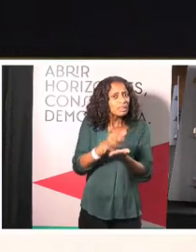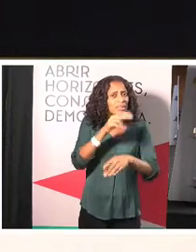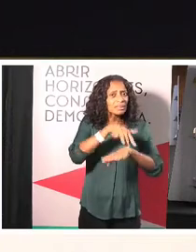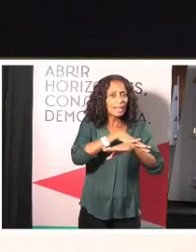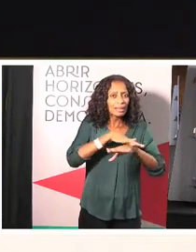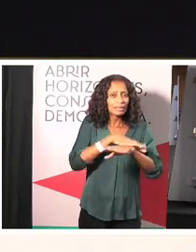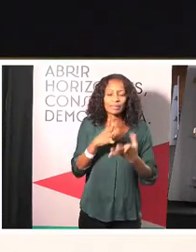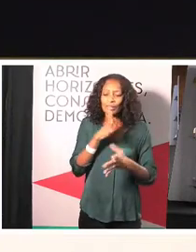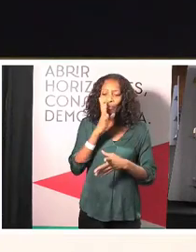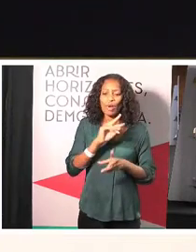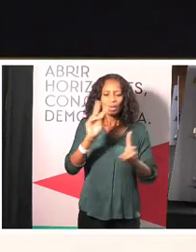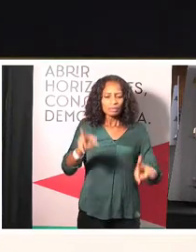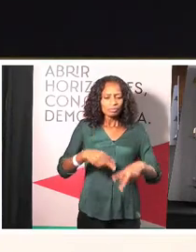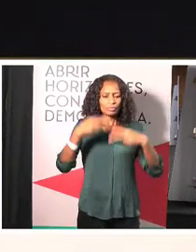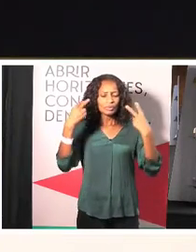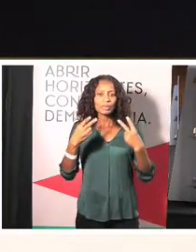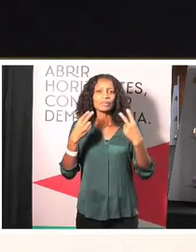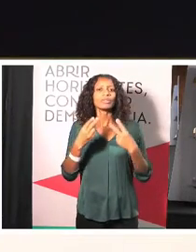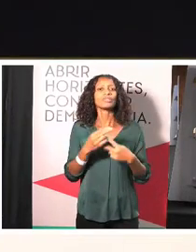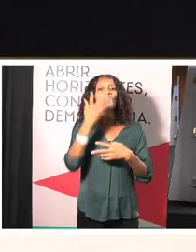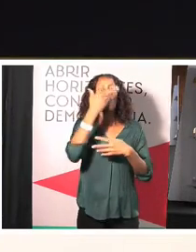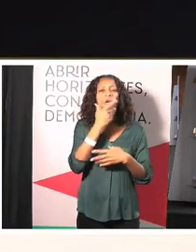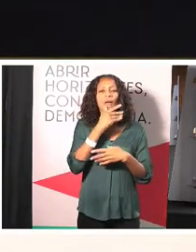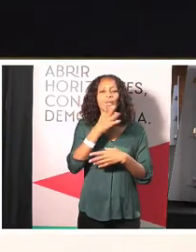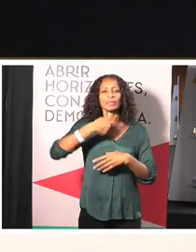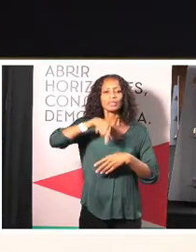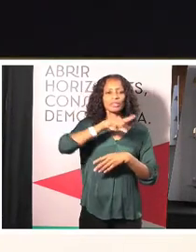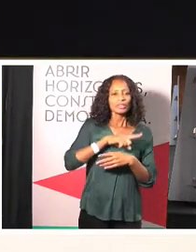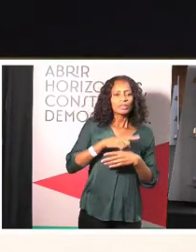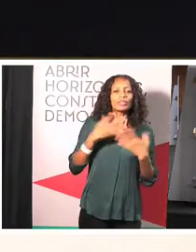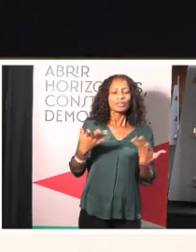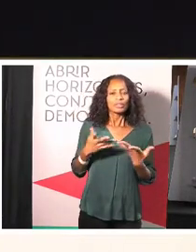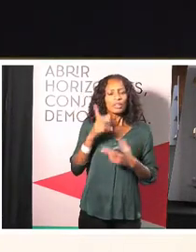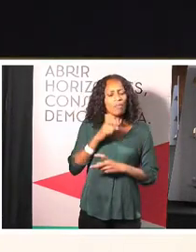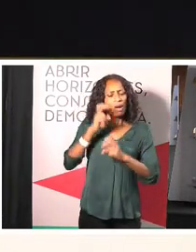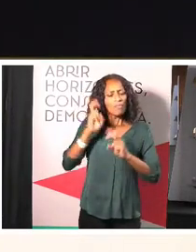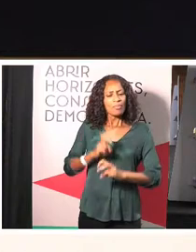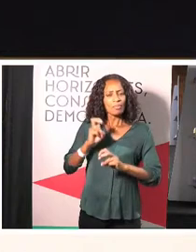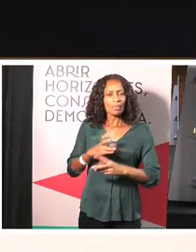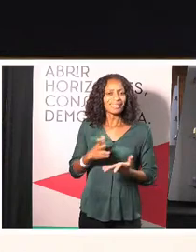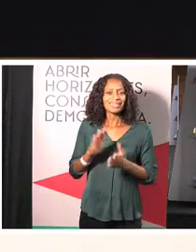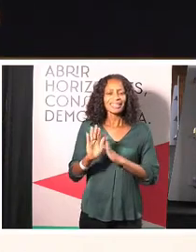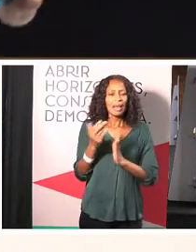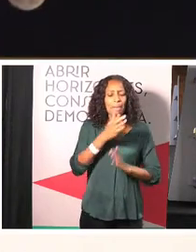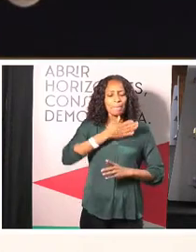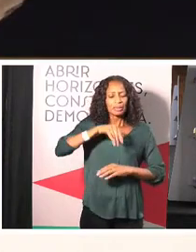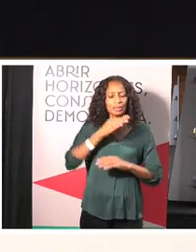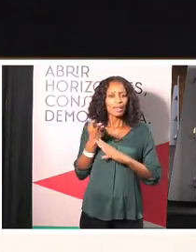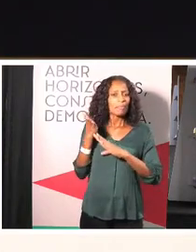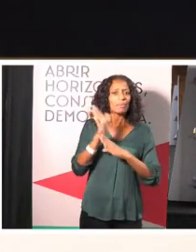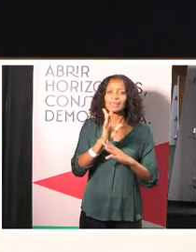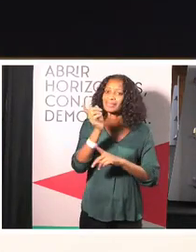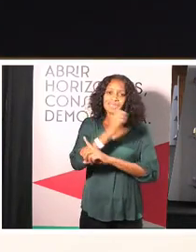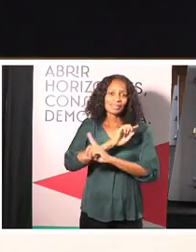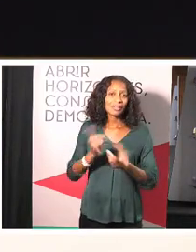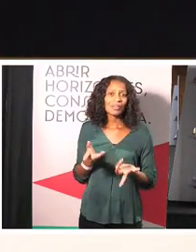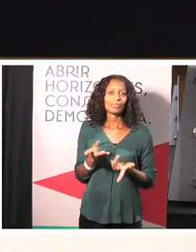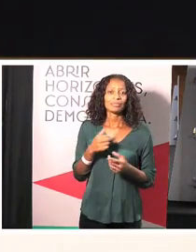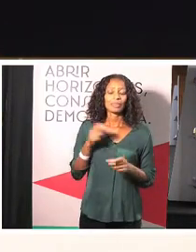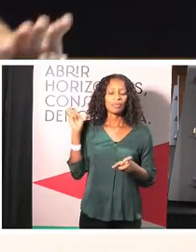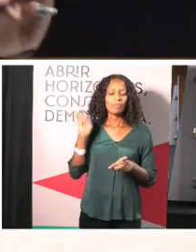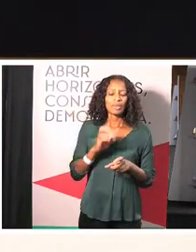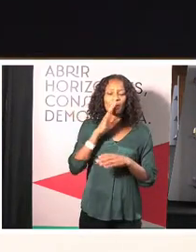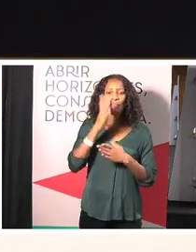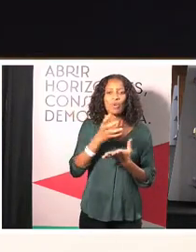como colectividad. Hemos perdido la legitimidad, las instituciones, de representarnos colectivamente. Y esto deviene por una, creo yo, por